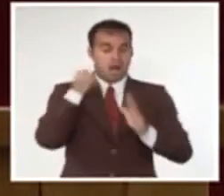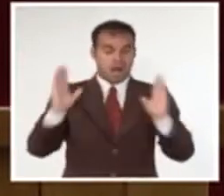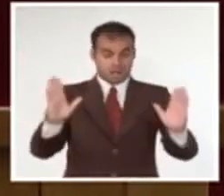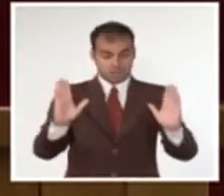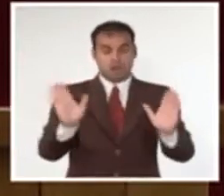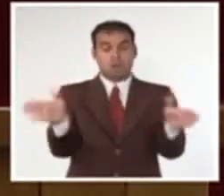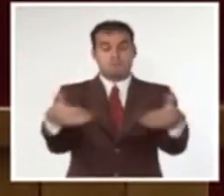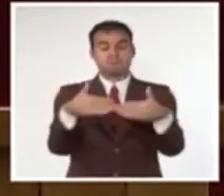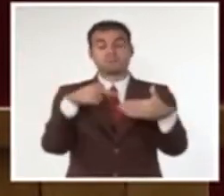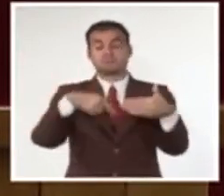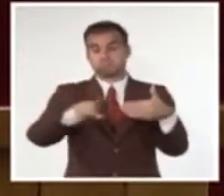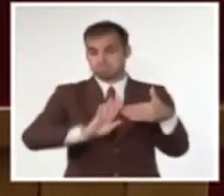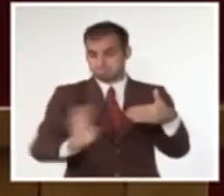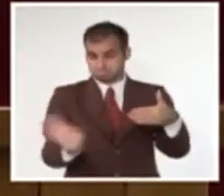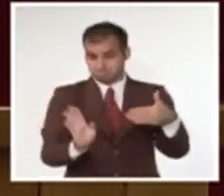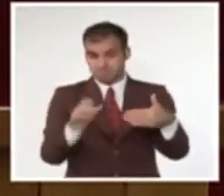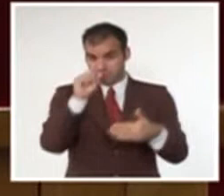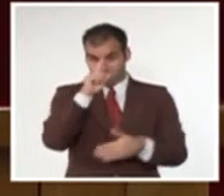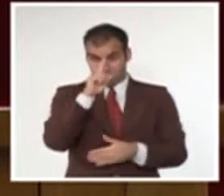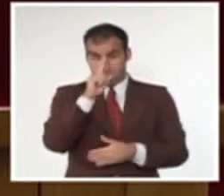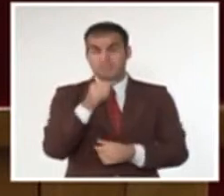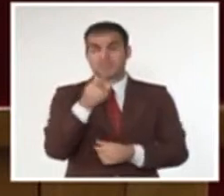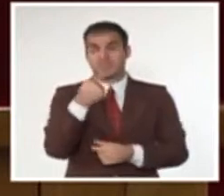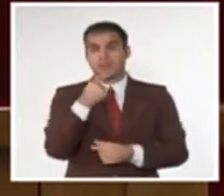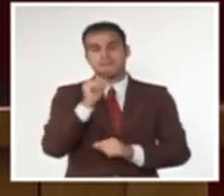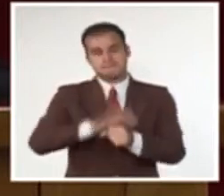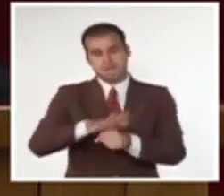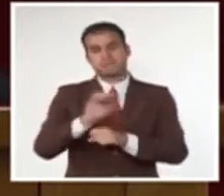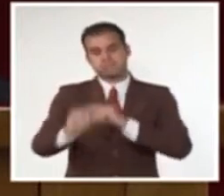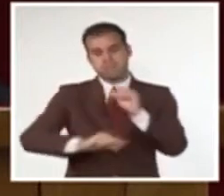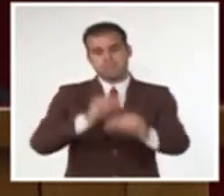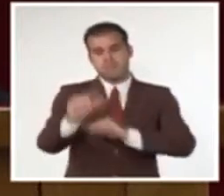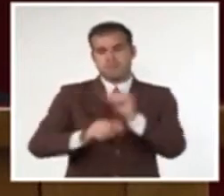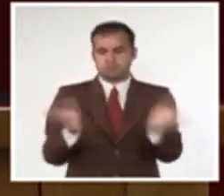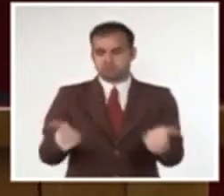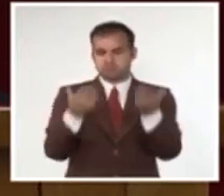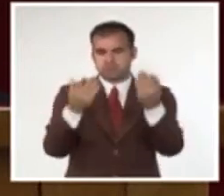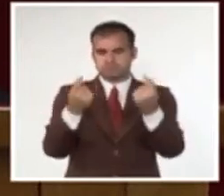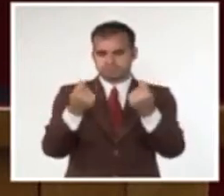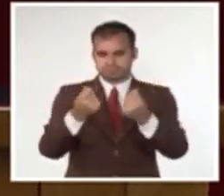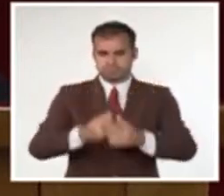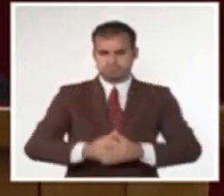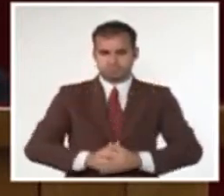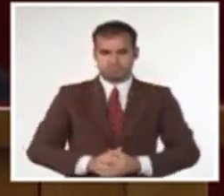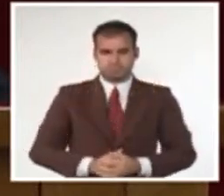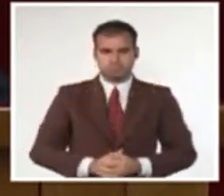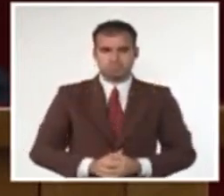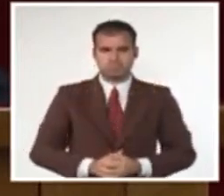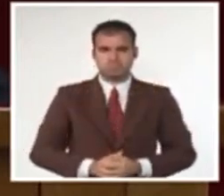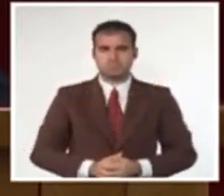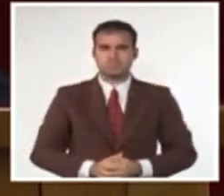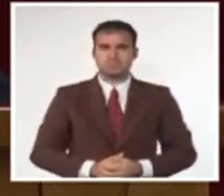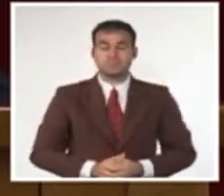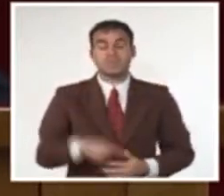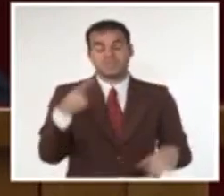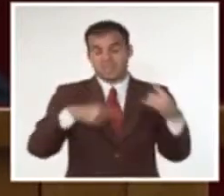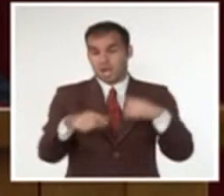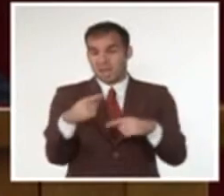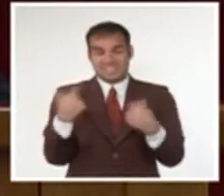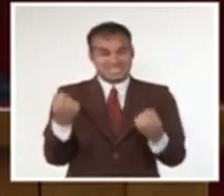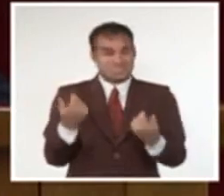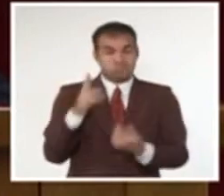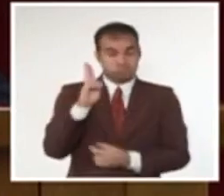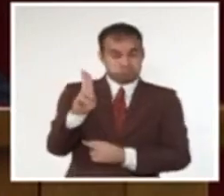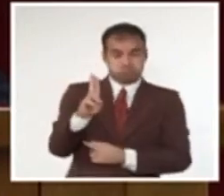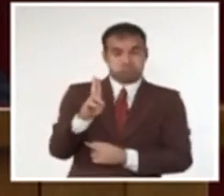gradualmente la recuperación de la actividad económica del país. Ahora urge resolver los problemas que se